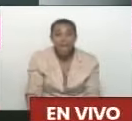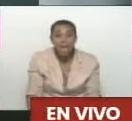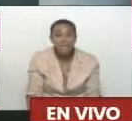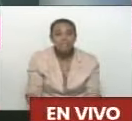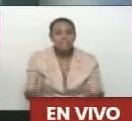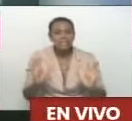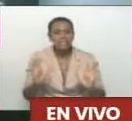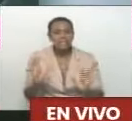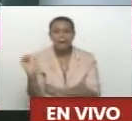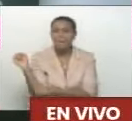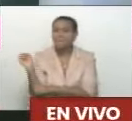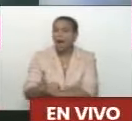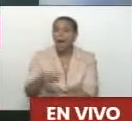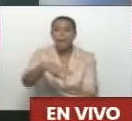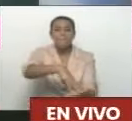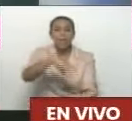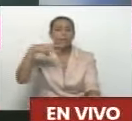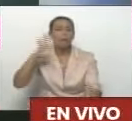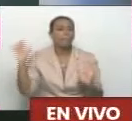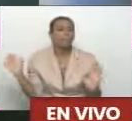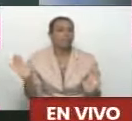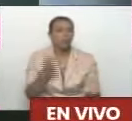le da tres patadas a Miami.